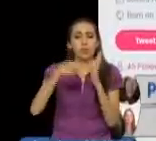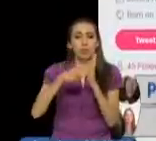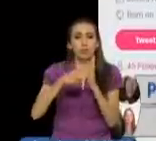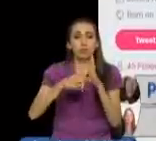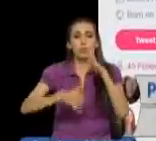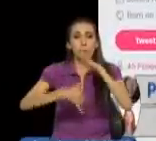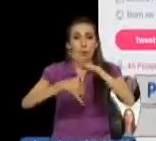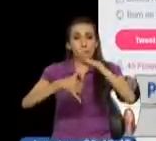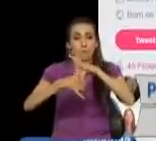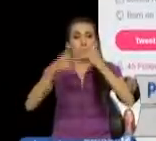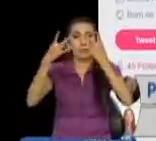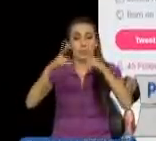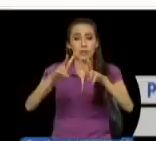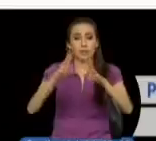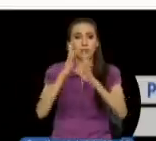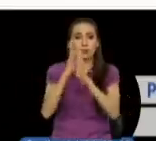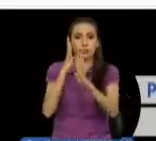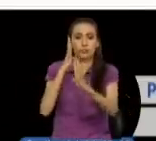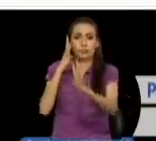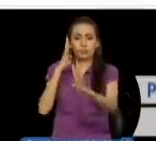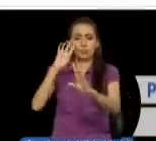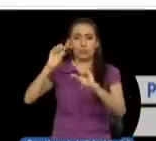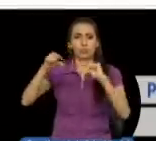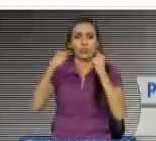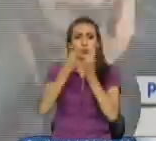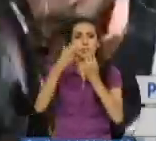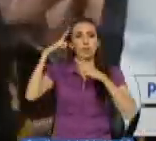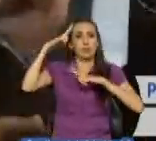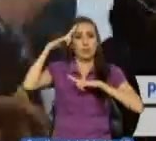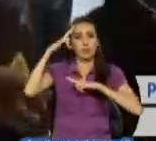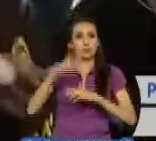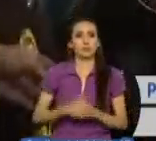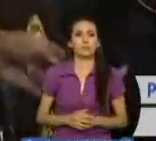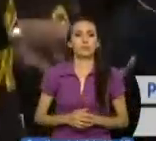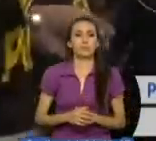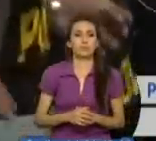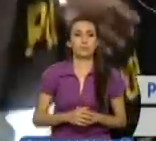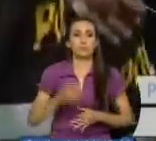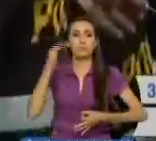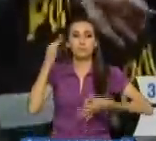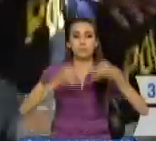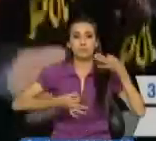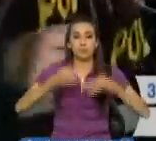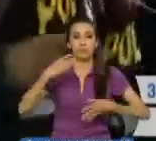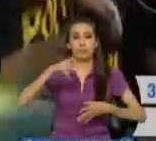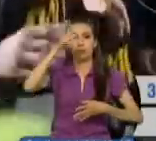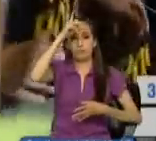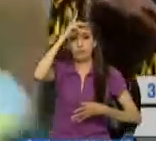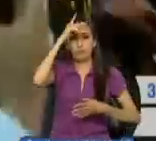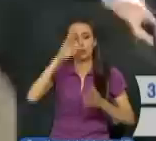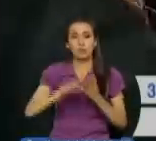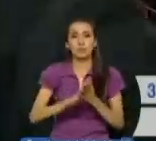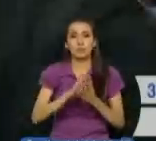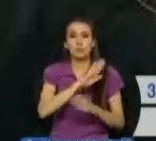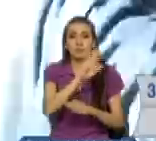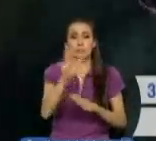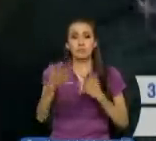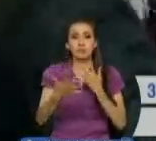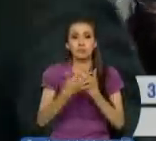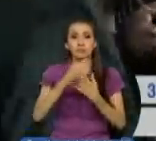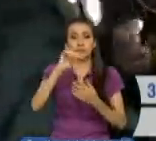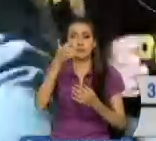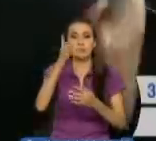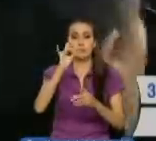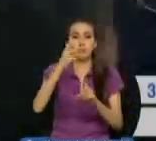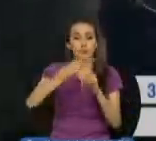transgénero sirven en las diferentes ramas de la institución la fiscalía de Perú Indicó que la audiencia de apelación por la sentencia de 18 meses de